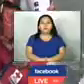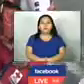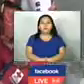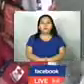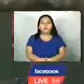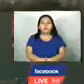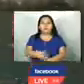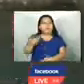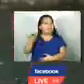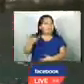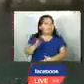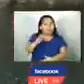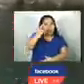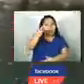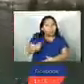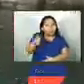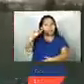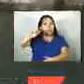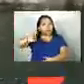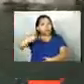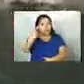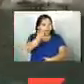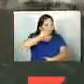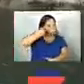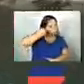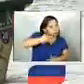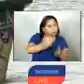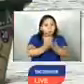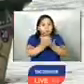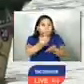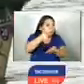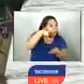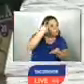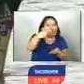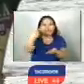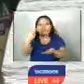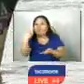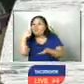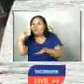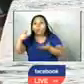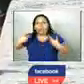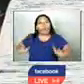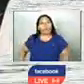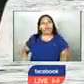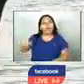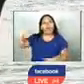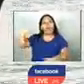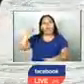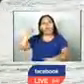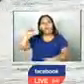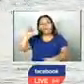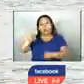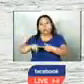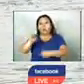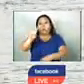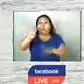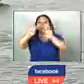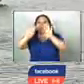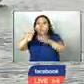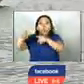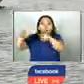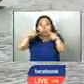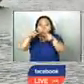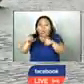Es el tercer día consecutivo de búsqueda para localizar el cuerpo de Héctor Arturo Rivera, de 49